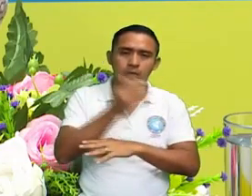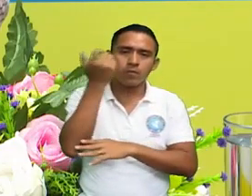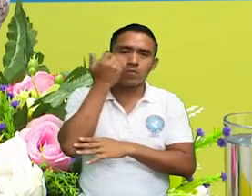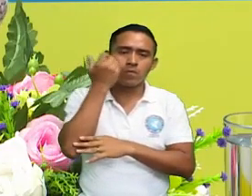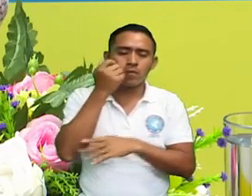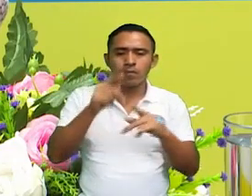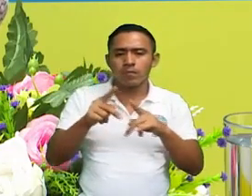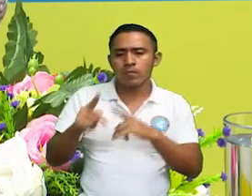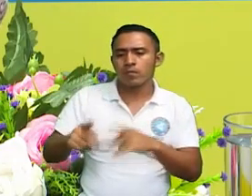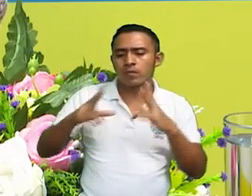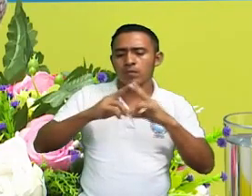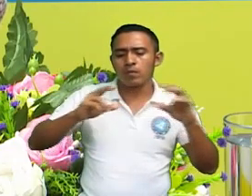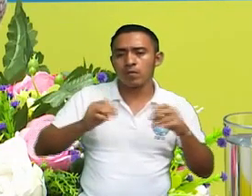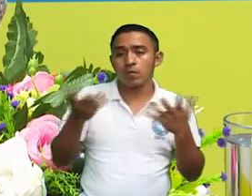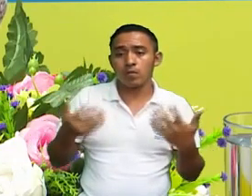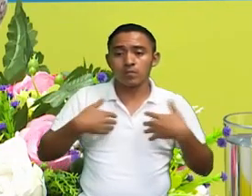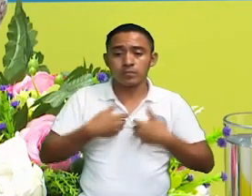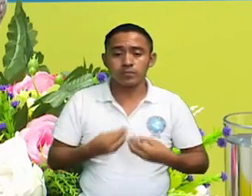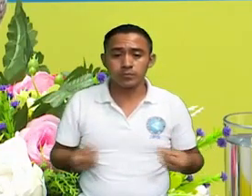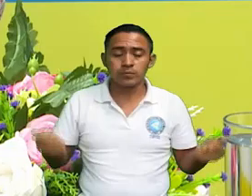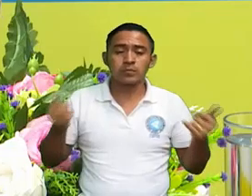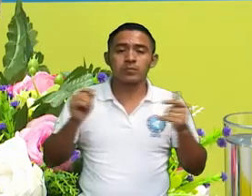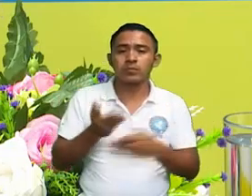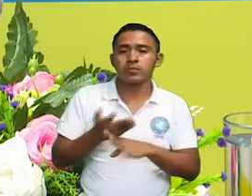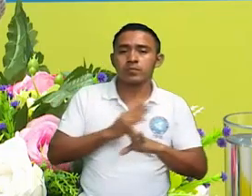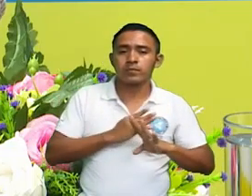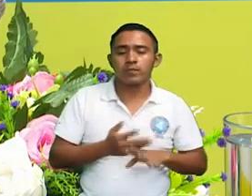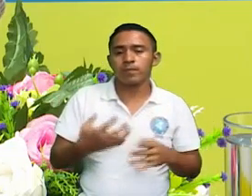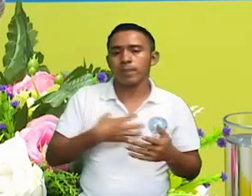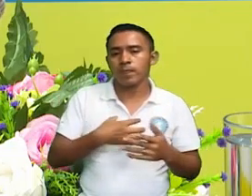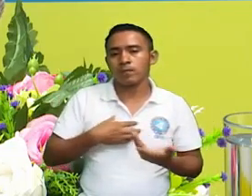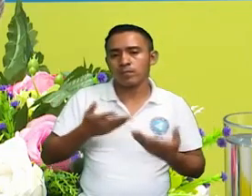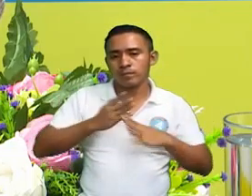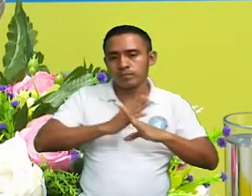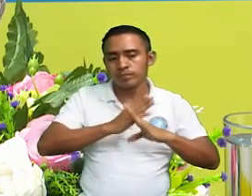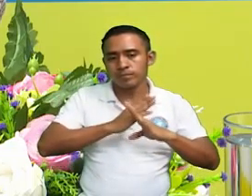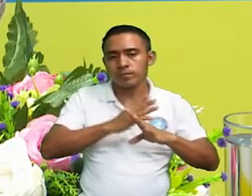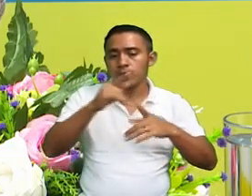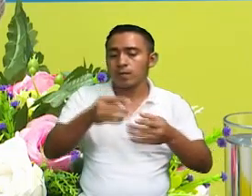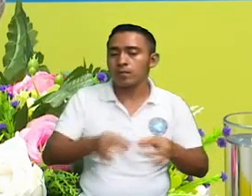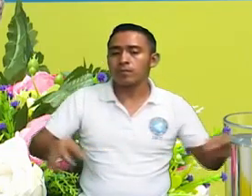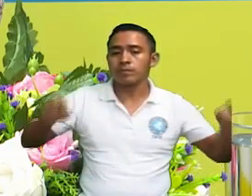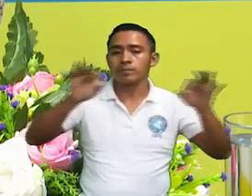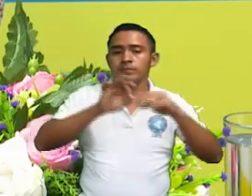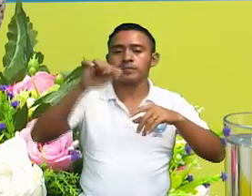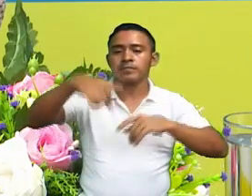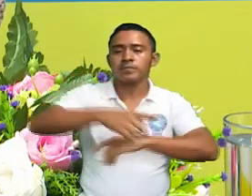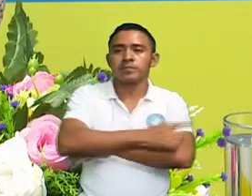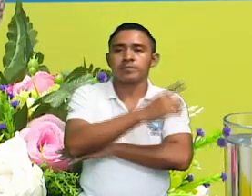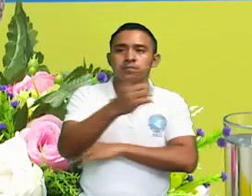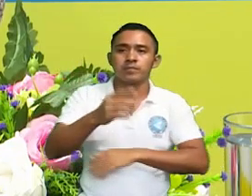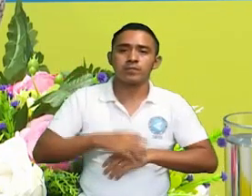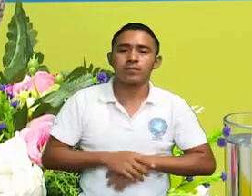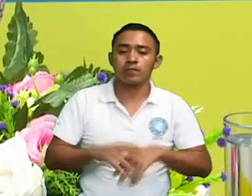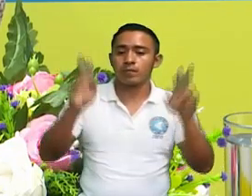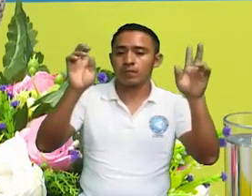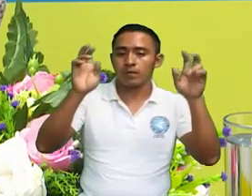población nicaragüense, su cura, su tratamiento y su prevención, que es lo importante. El día de hoy tenemos un tema